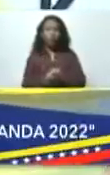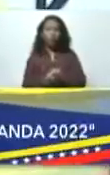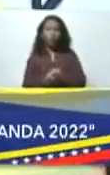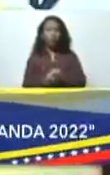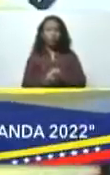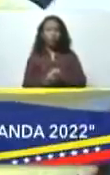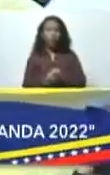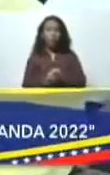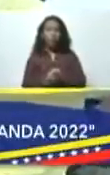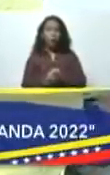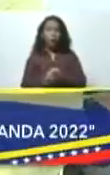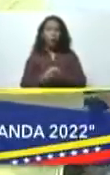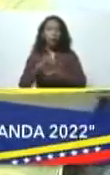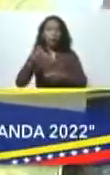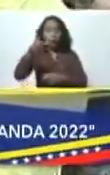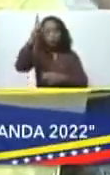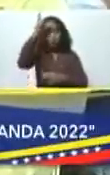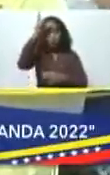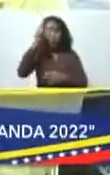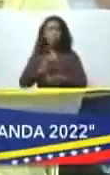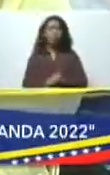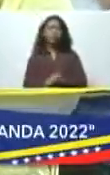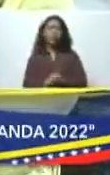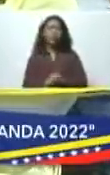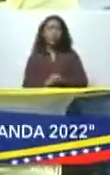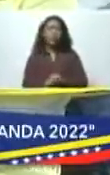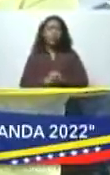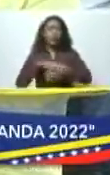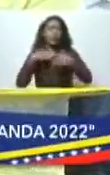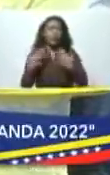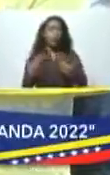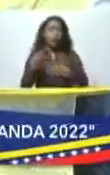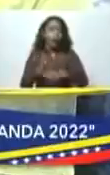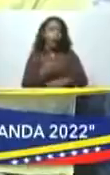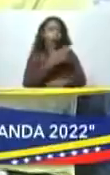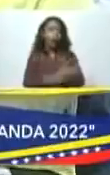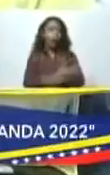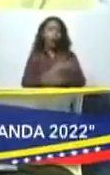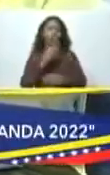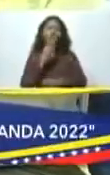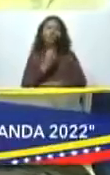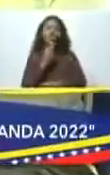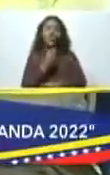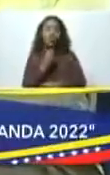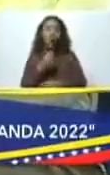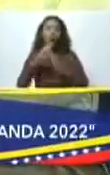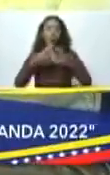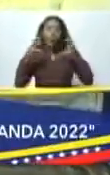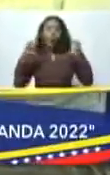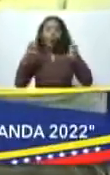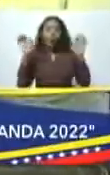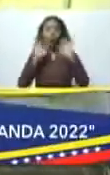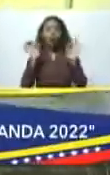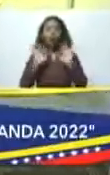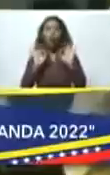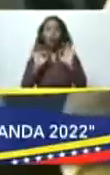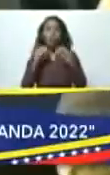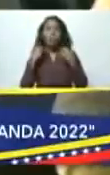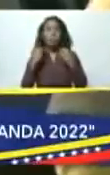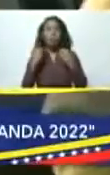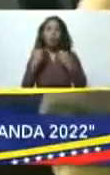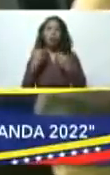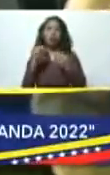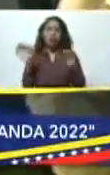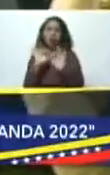en los médanos de coro, en la sabana, que antes los chivos y las ovejas eran